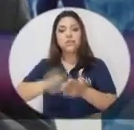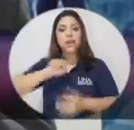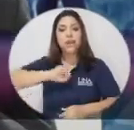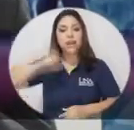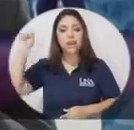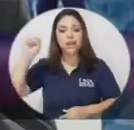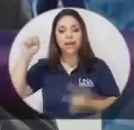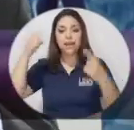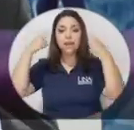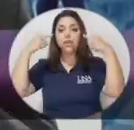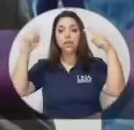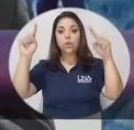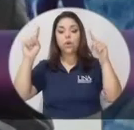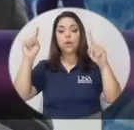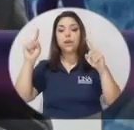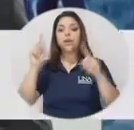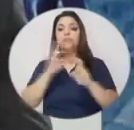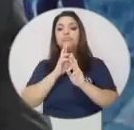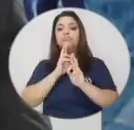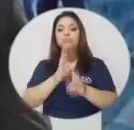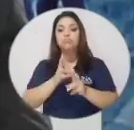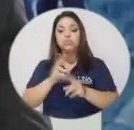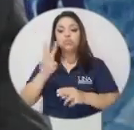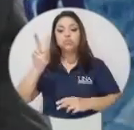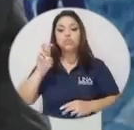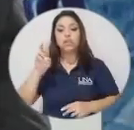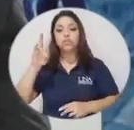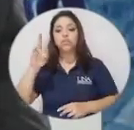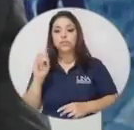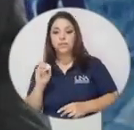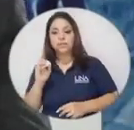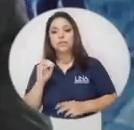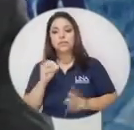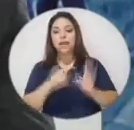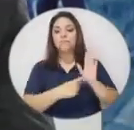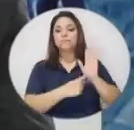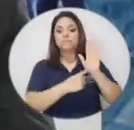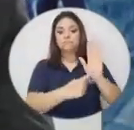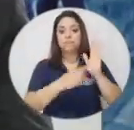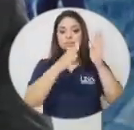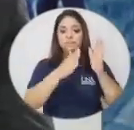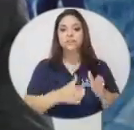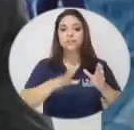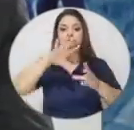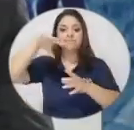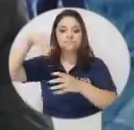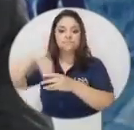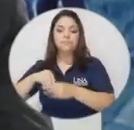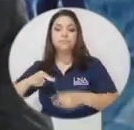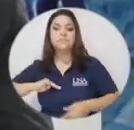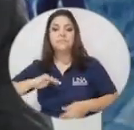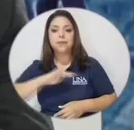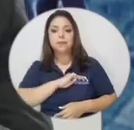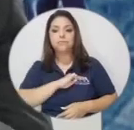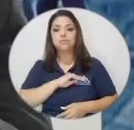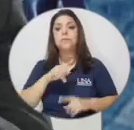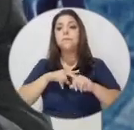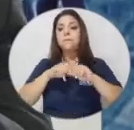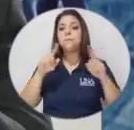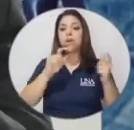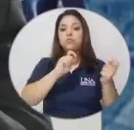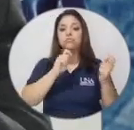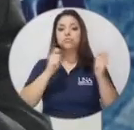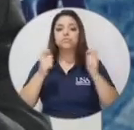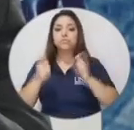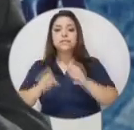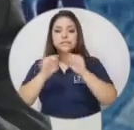logre obtener 270 de esos miembros. Lo que pasa es que conforme fue evolucionando el sistema